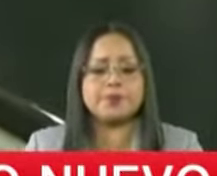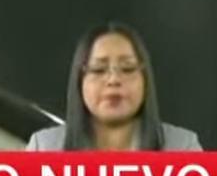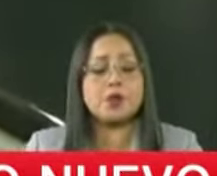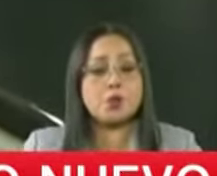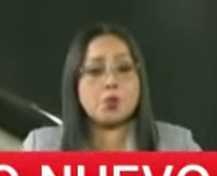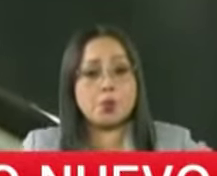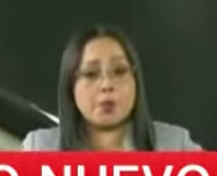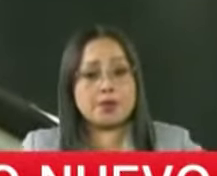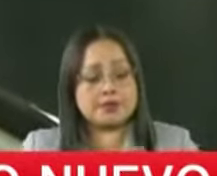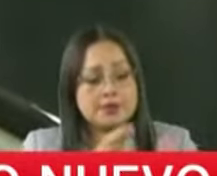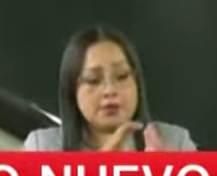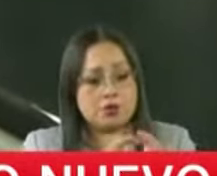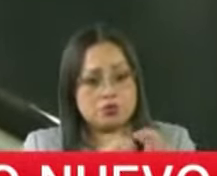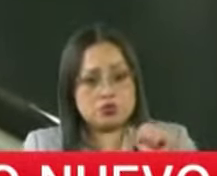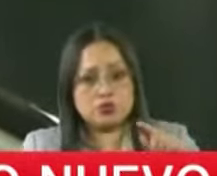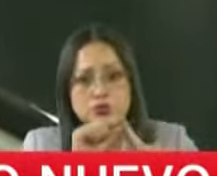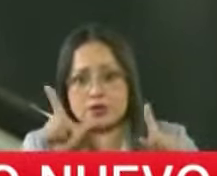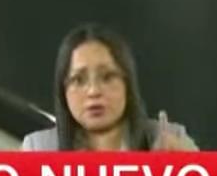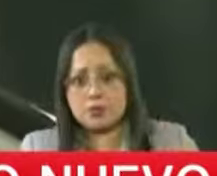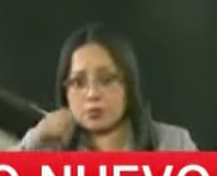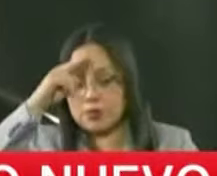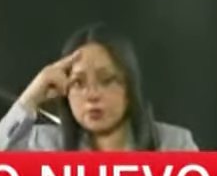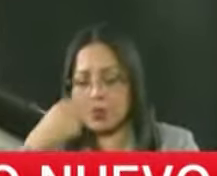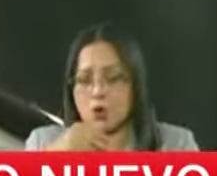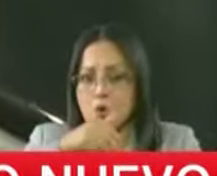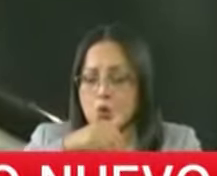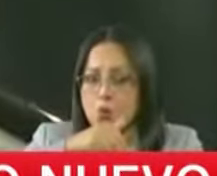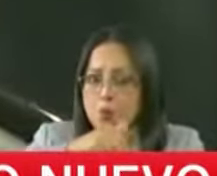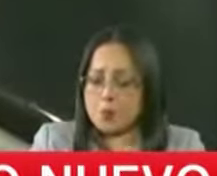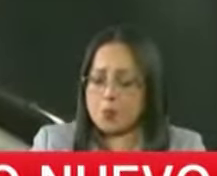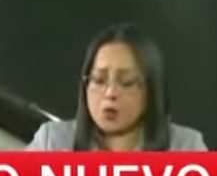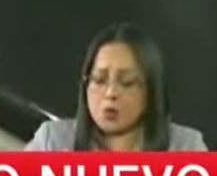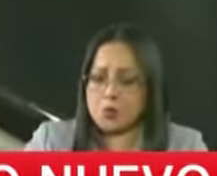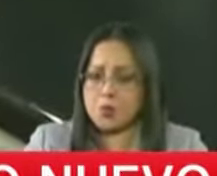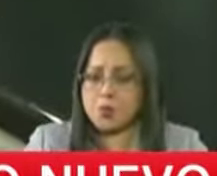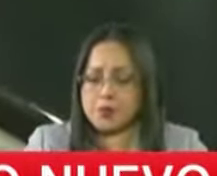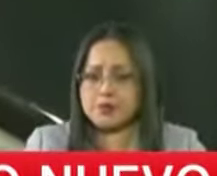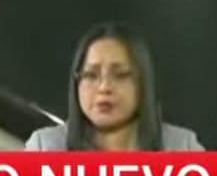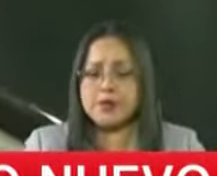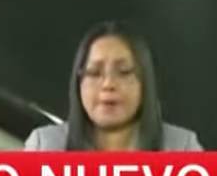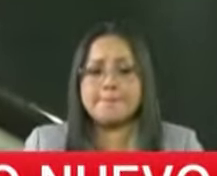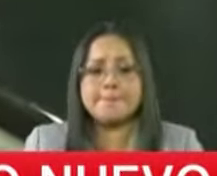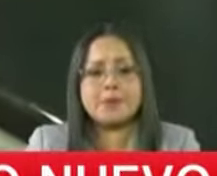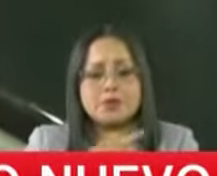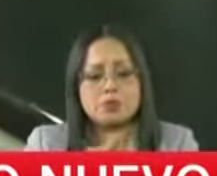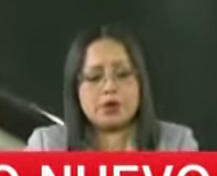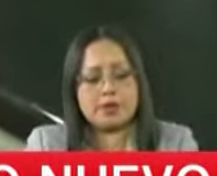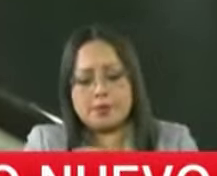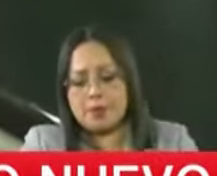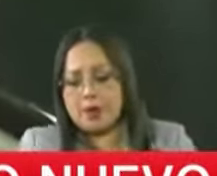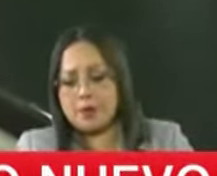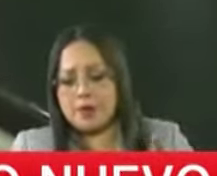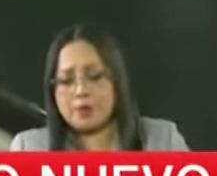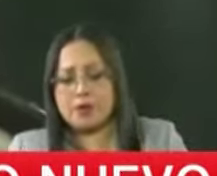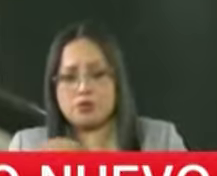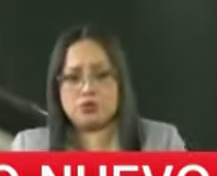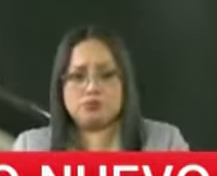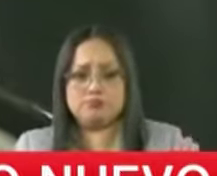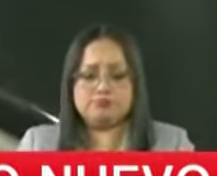guardar y hacer guardar la Constitución Política de los Estados Unidos Mexicanos y las leyes que de ella emanen,